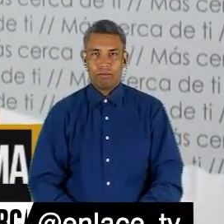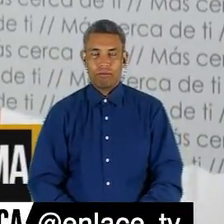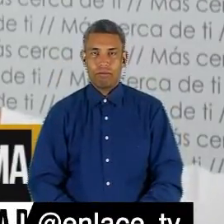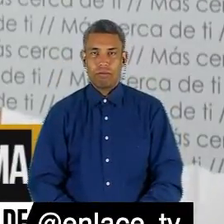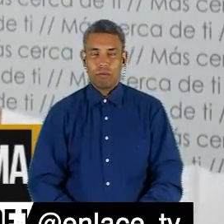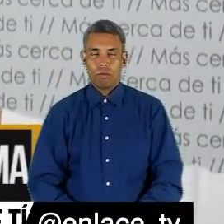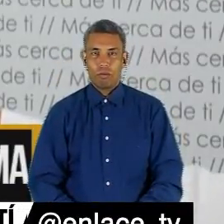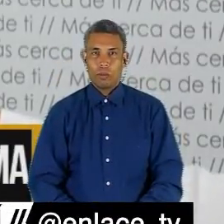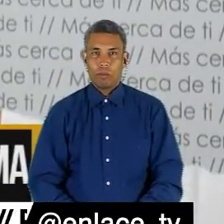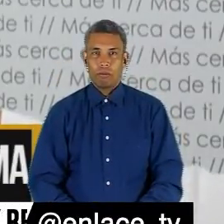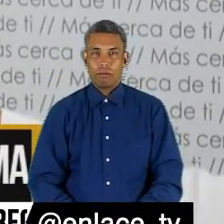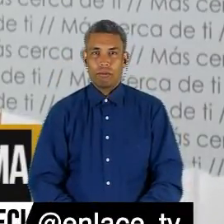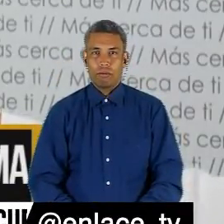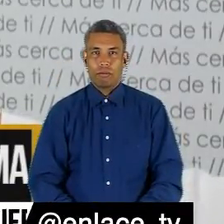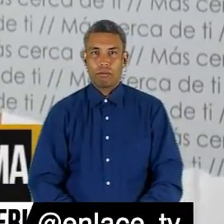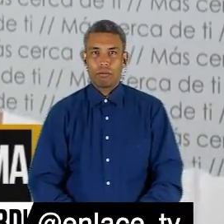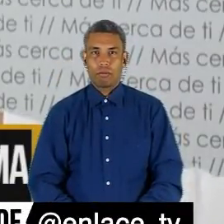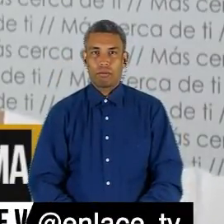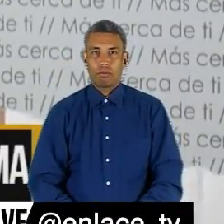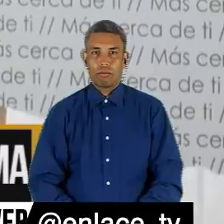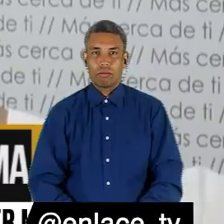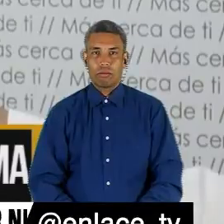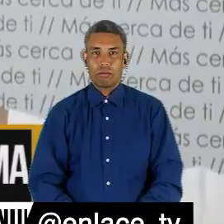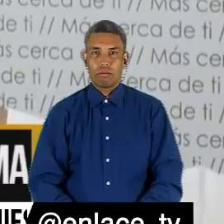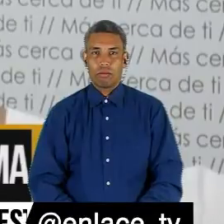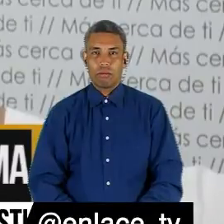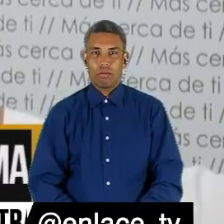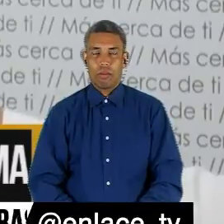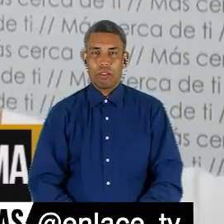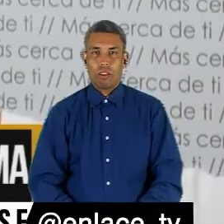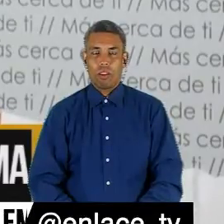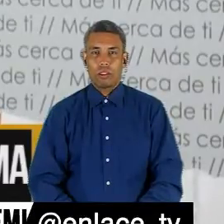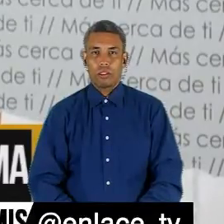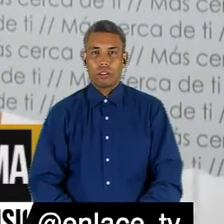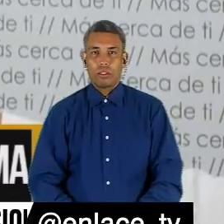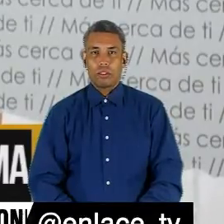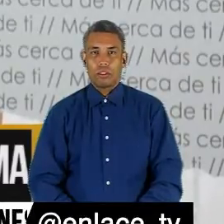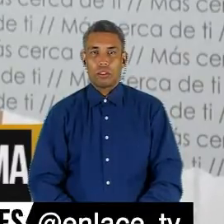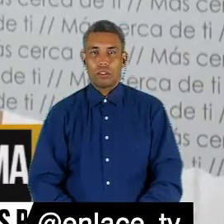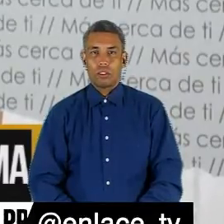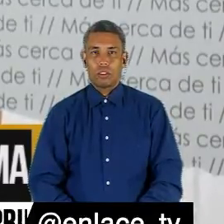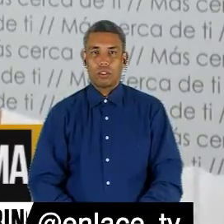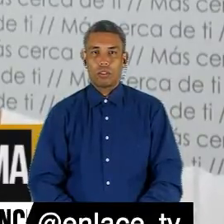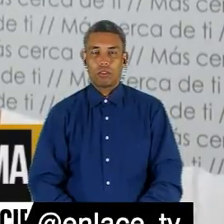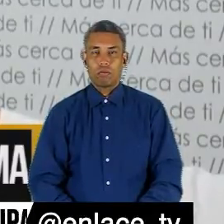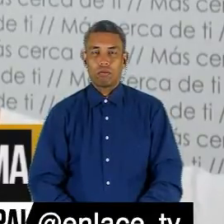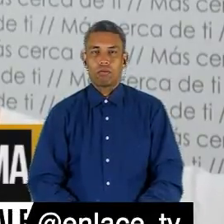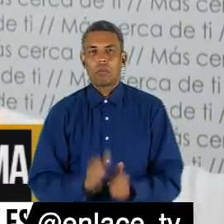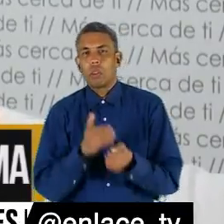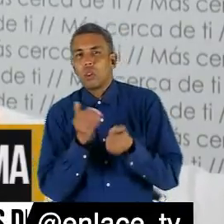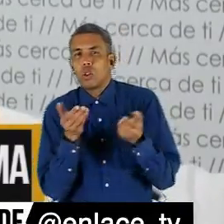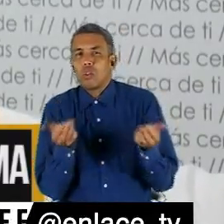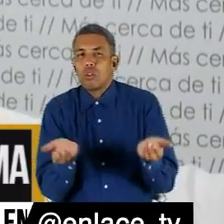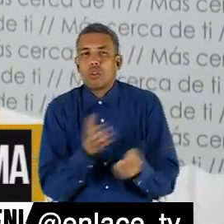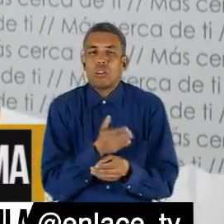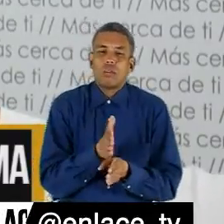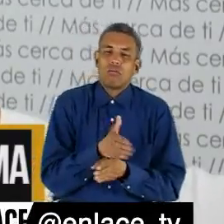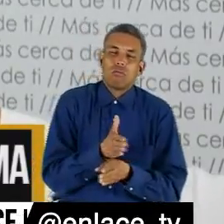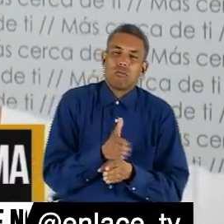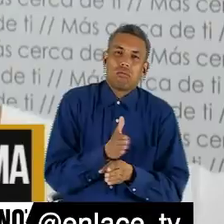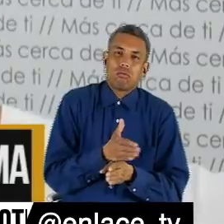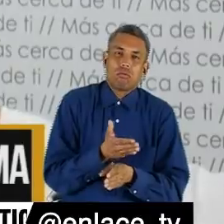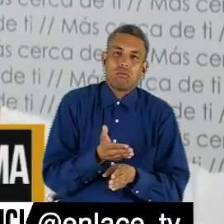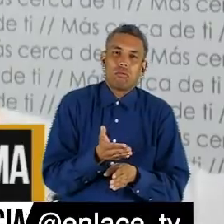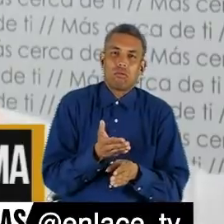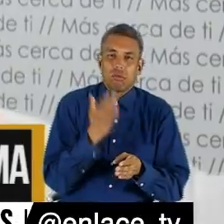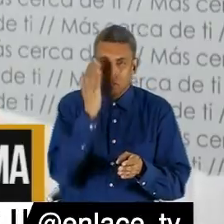mirar también el tema de cómo profundizamos nosotros entre la problemática y más en un hecho como hoy el país